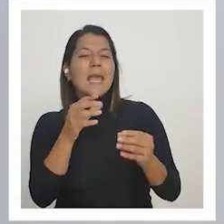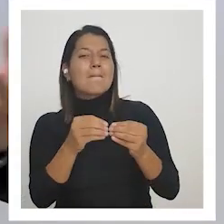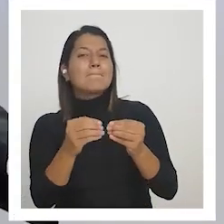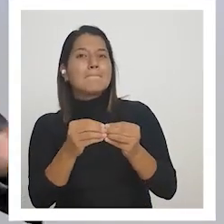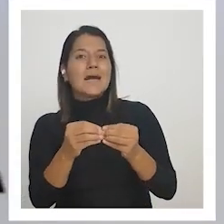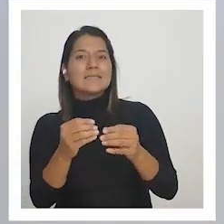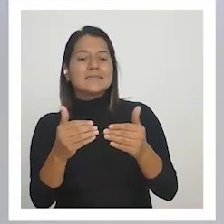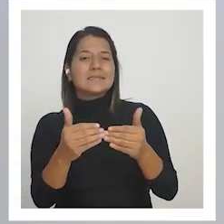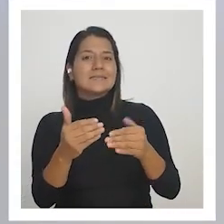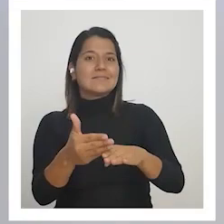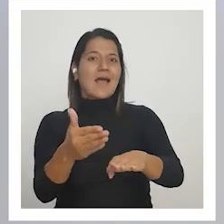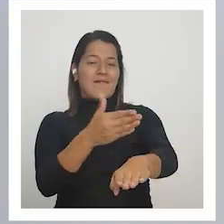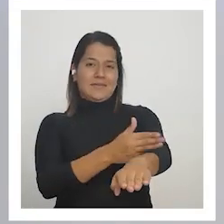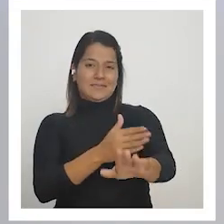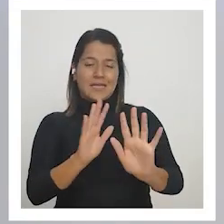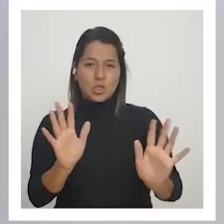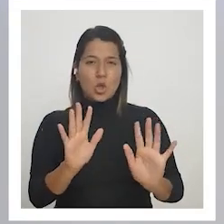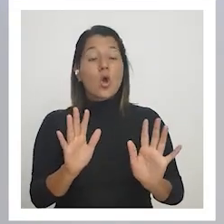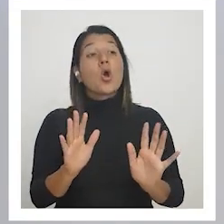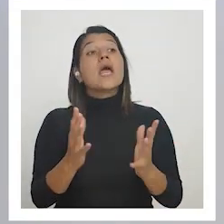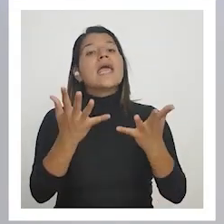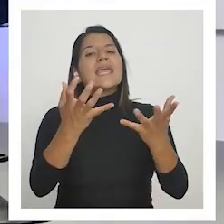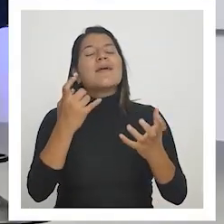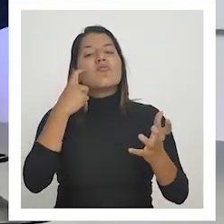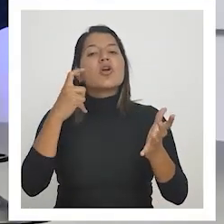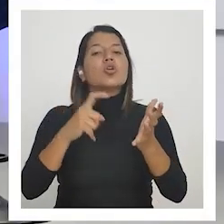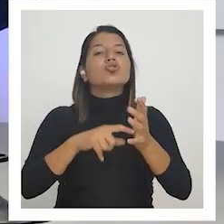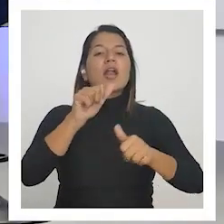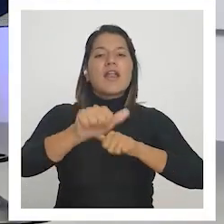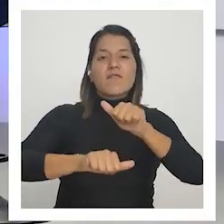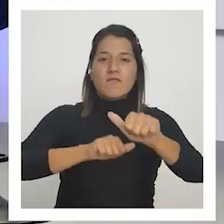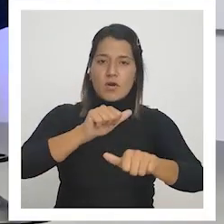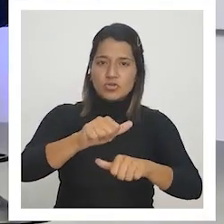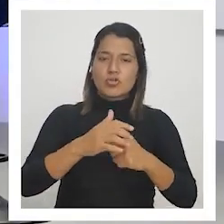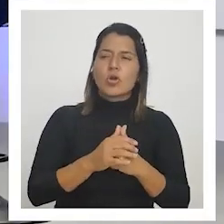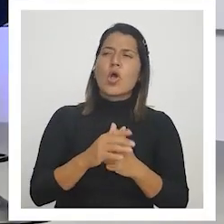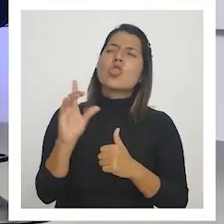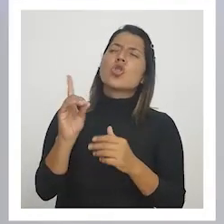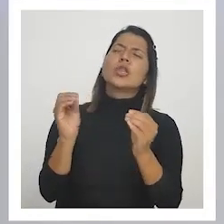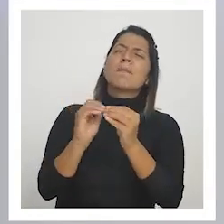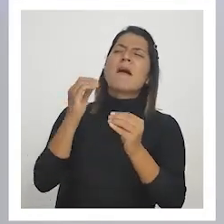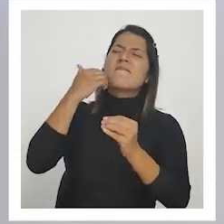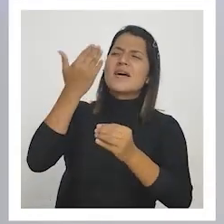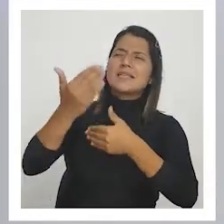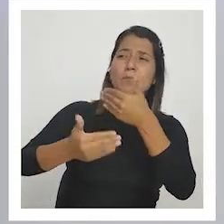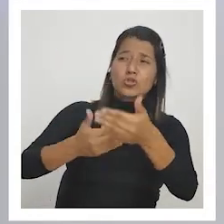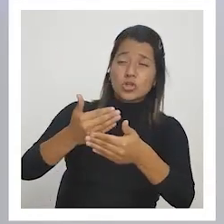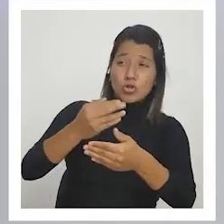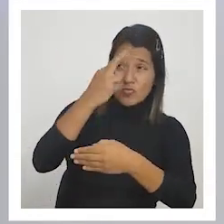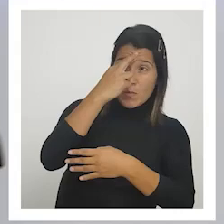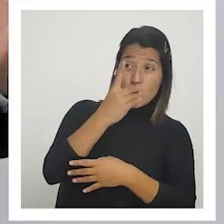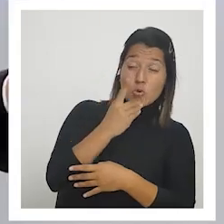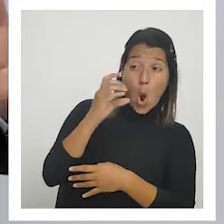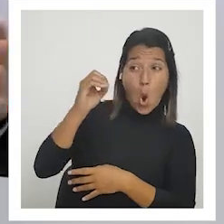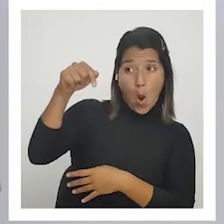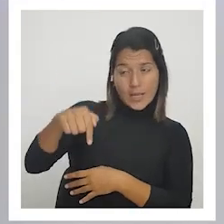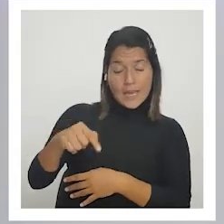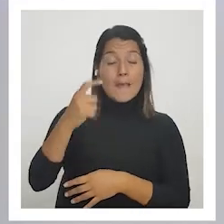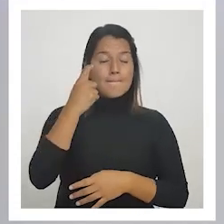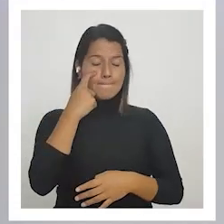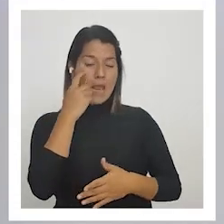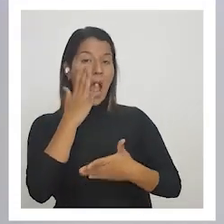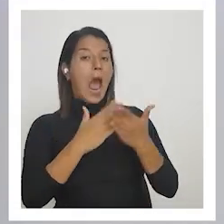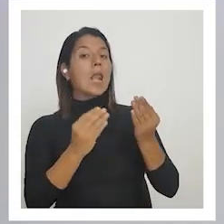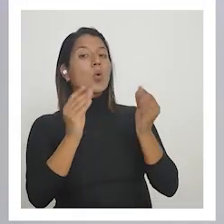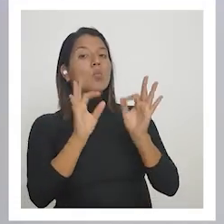hecho tanto República Dominicana como Costa Rica. ¿A dónde le están facilitando más las cosas, allá o acá? Vamos a ver, hay un elemento muy importante que logramos